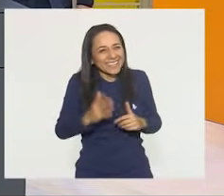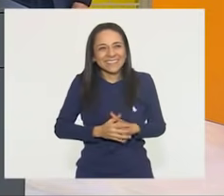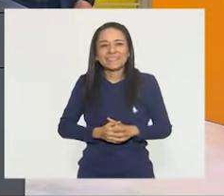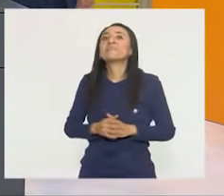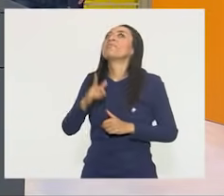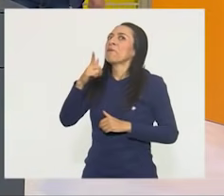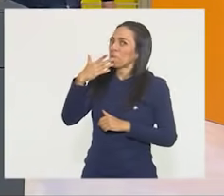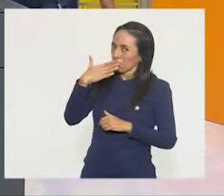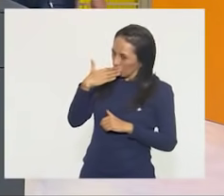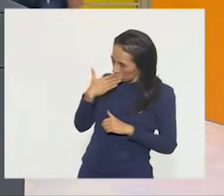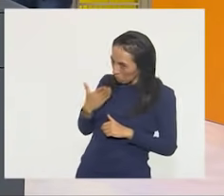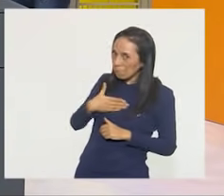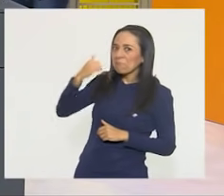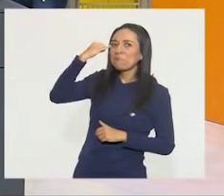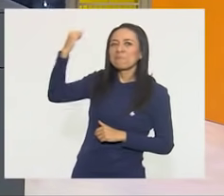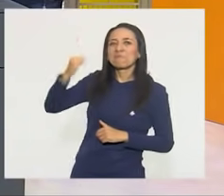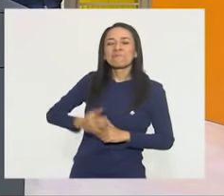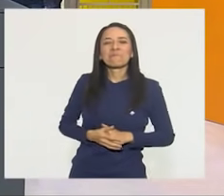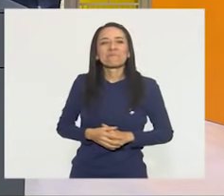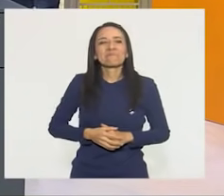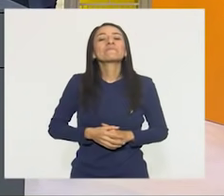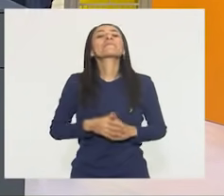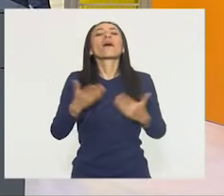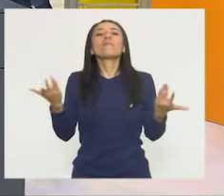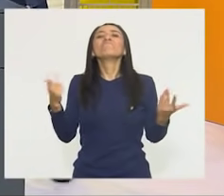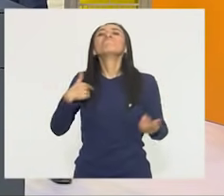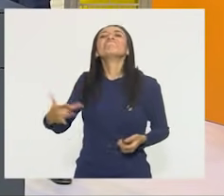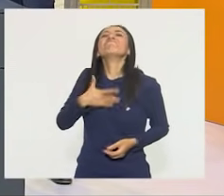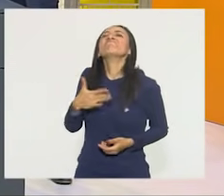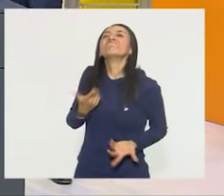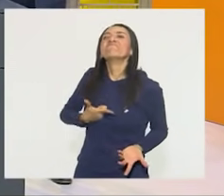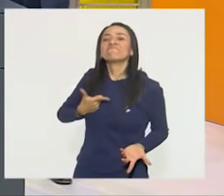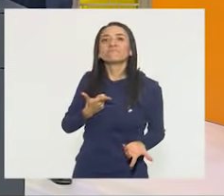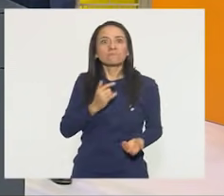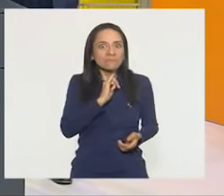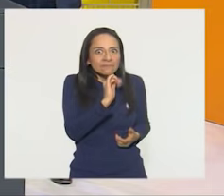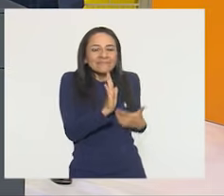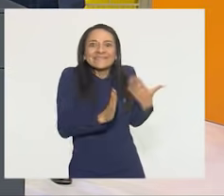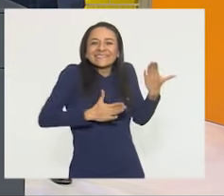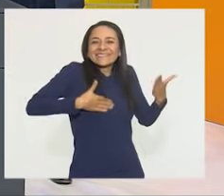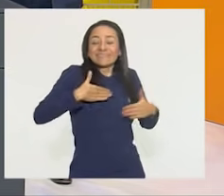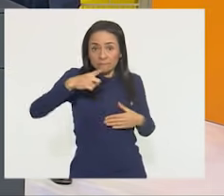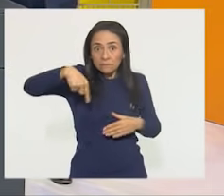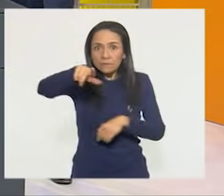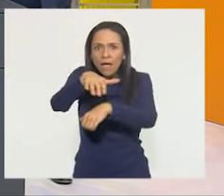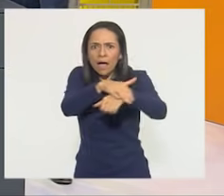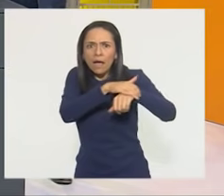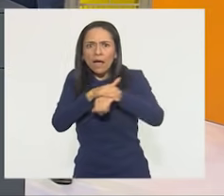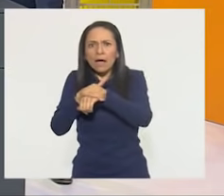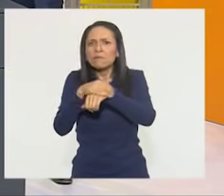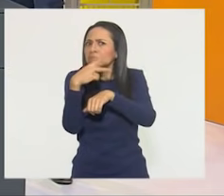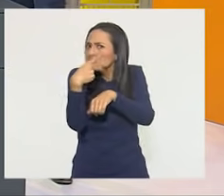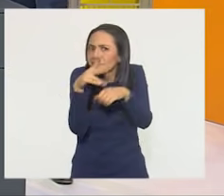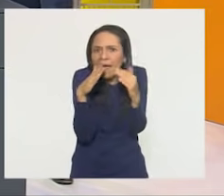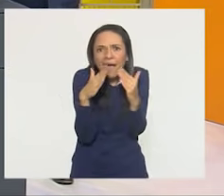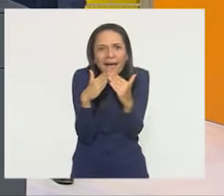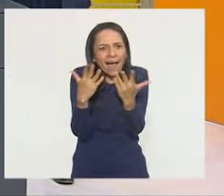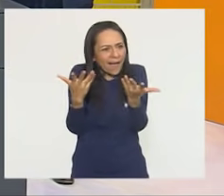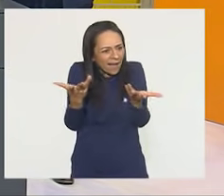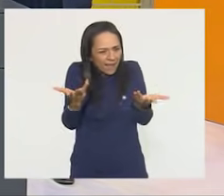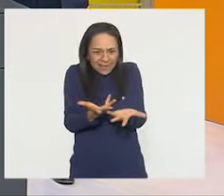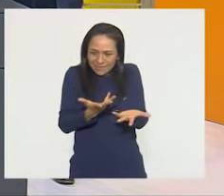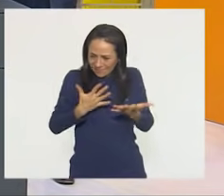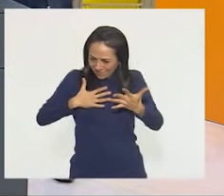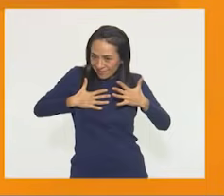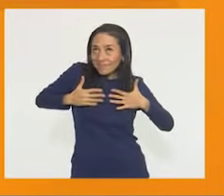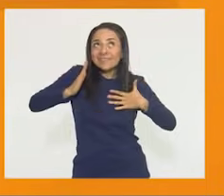Muy bien, muy bien. Ok, bueno, ¿qué te pareció? Divertido, divertido. Y amigos, ustedes lo pueden hacer en casa, no ocupamos las grandes cosas. Partes